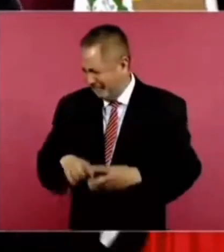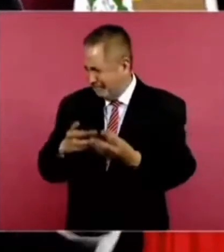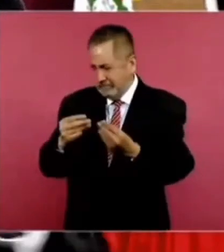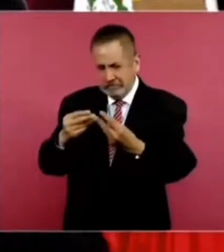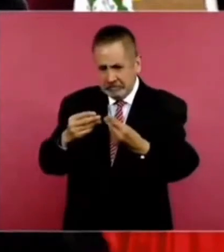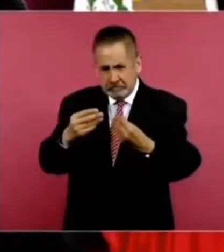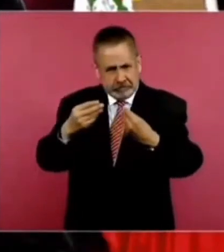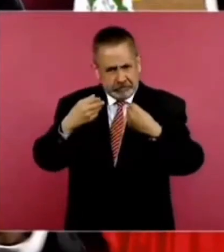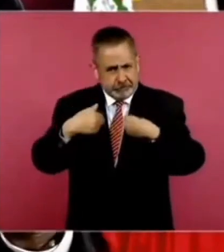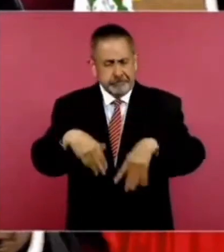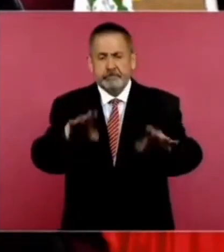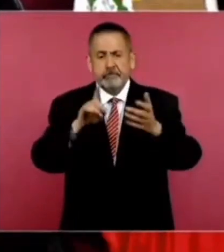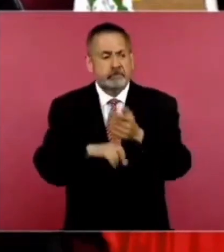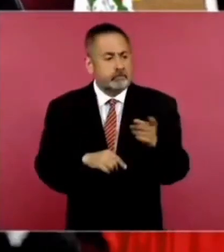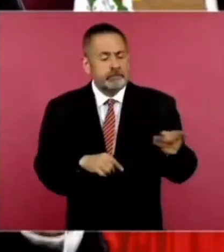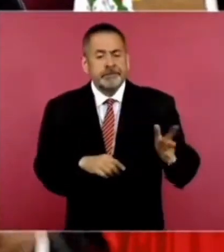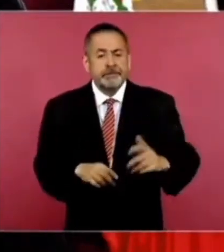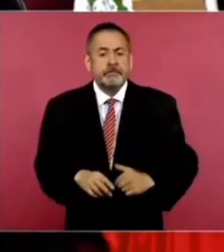sino